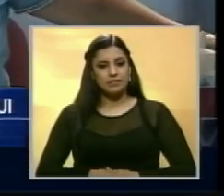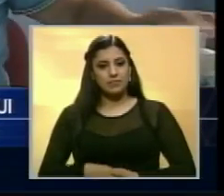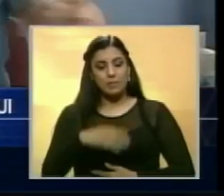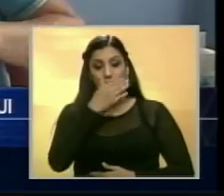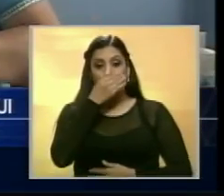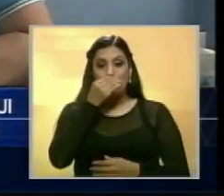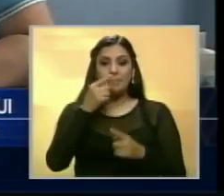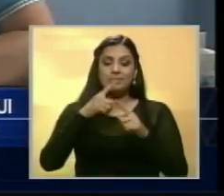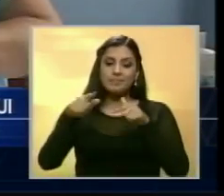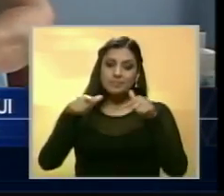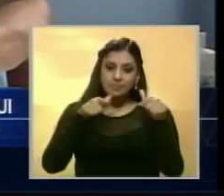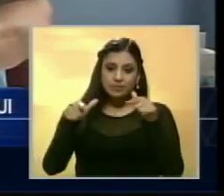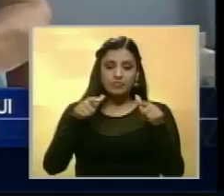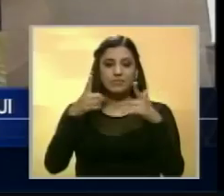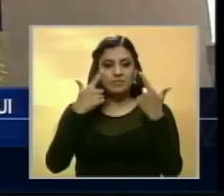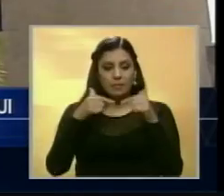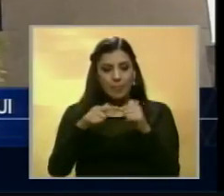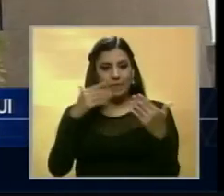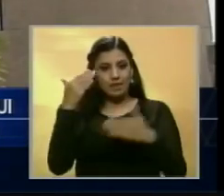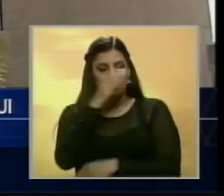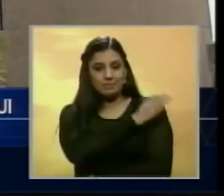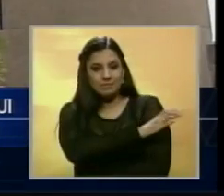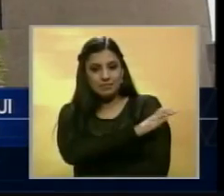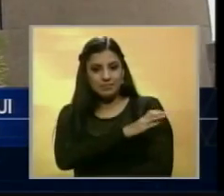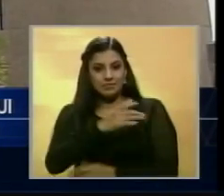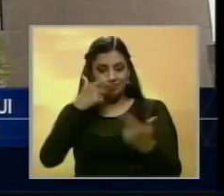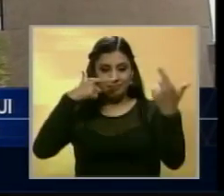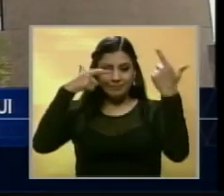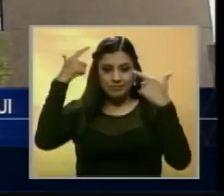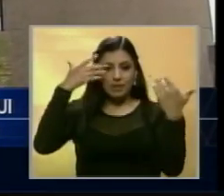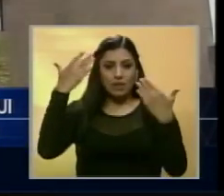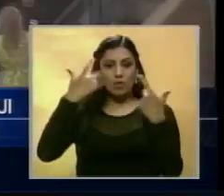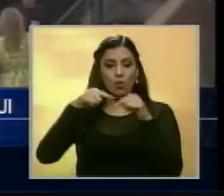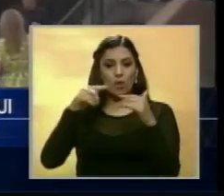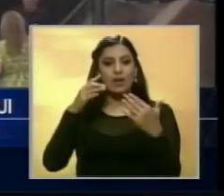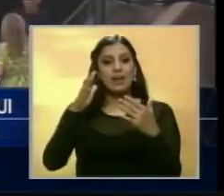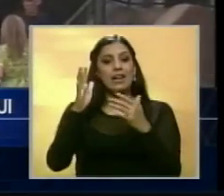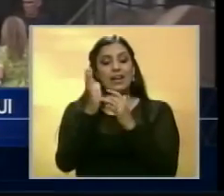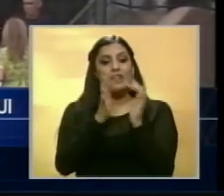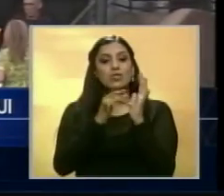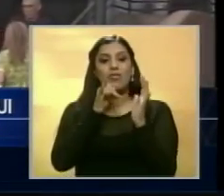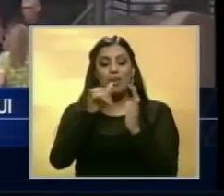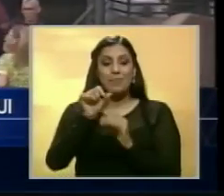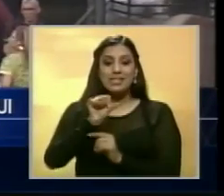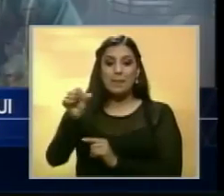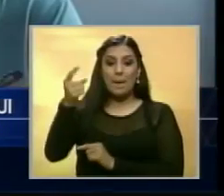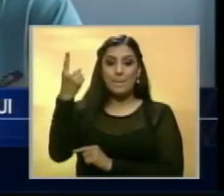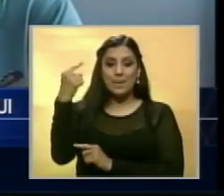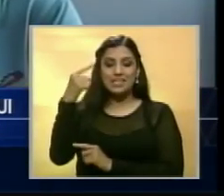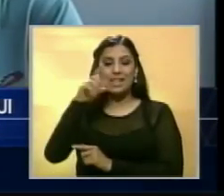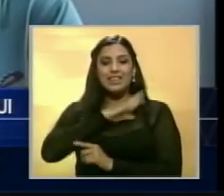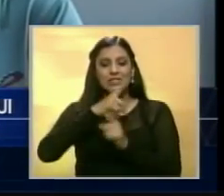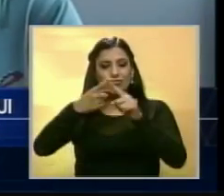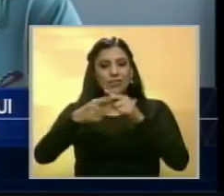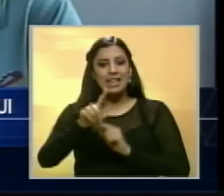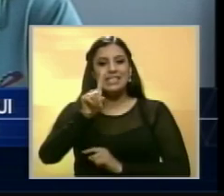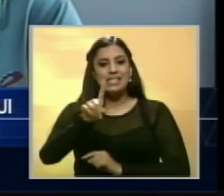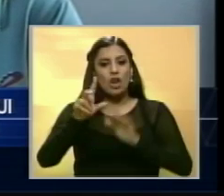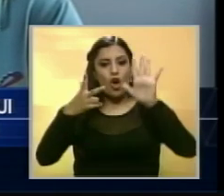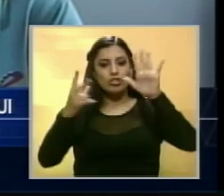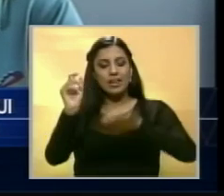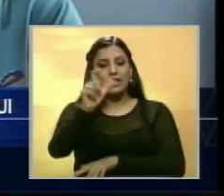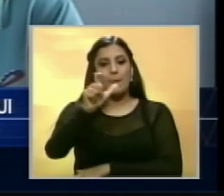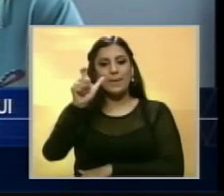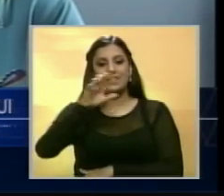La coordinadora de estadística de la Clínica Popular Jesús de Nazaret en Puerto La Cruz informó que la semana pasada se contabilizaron más de